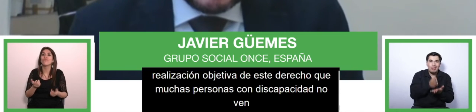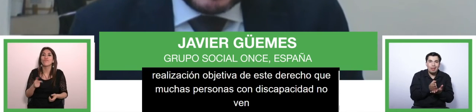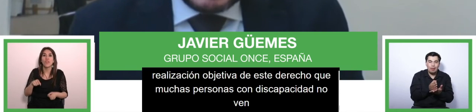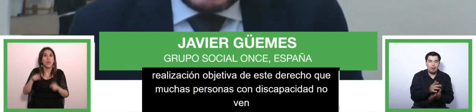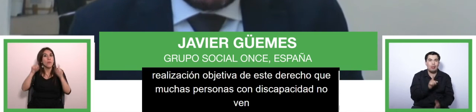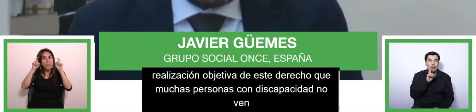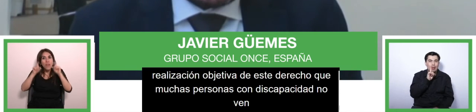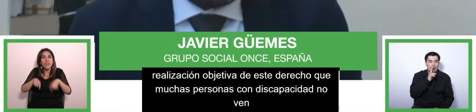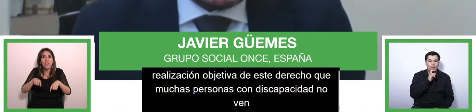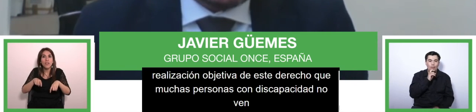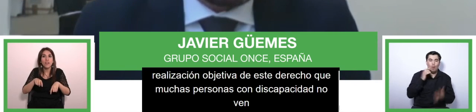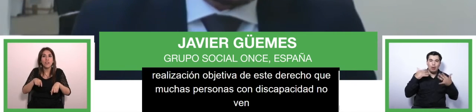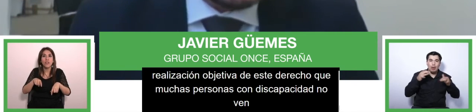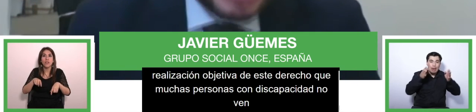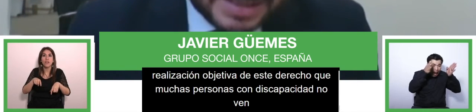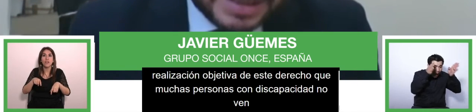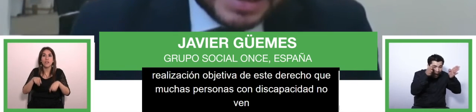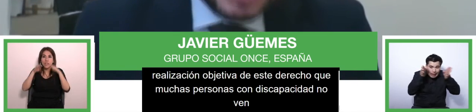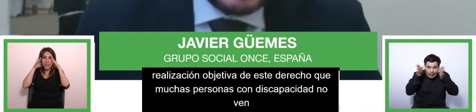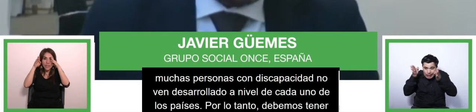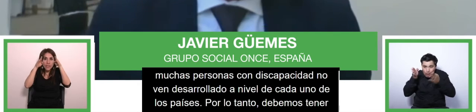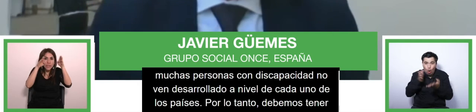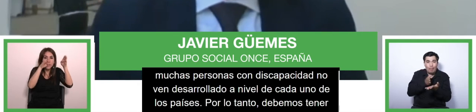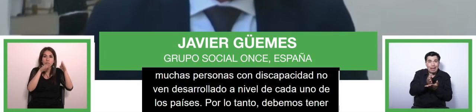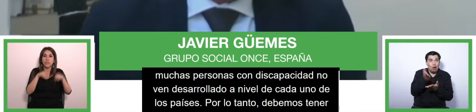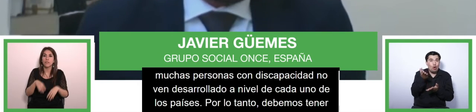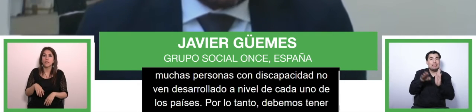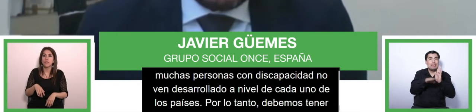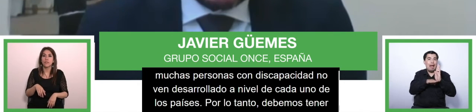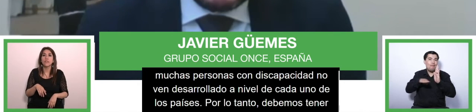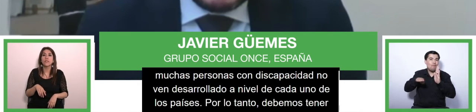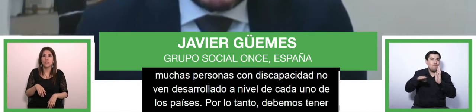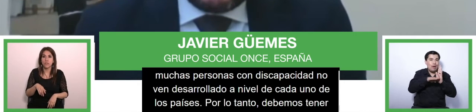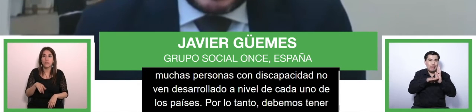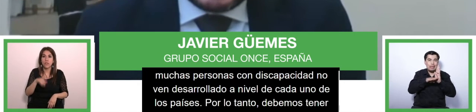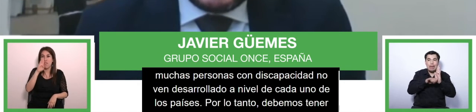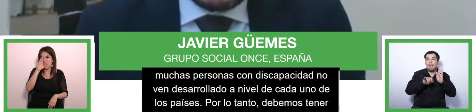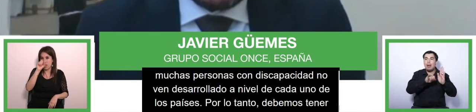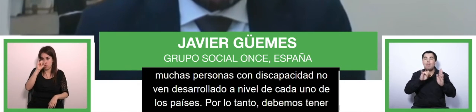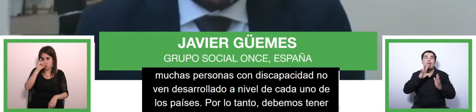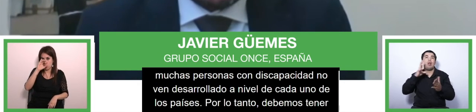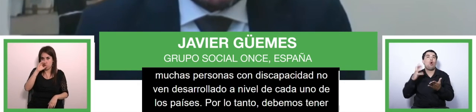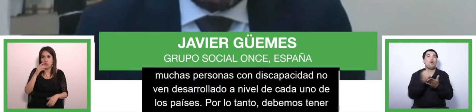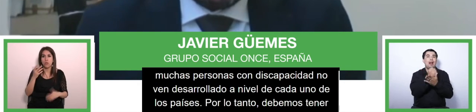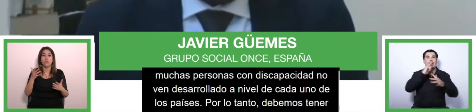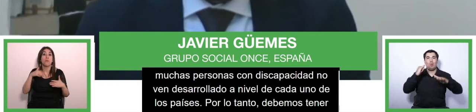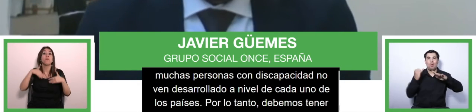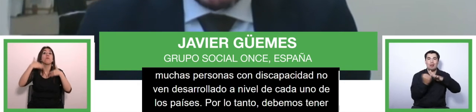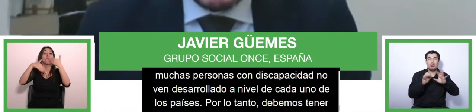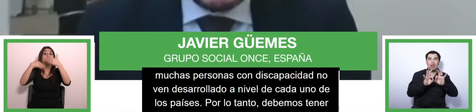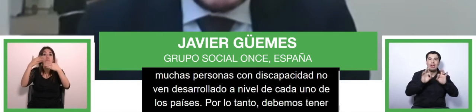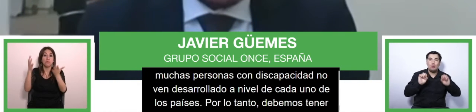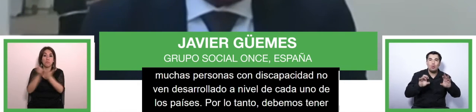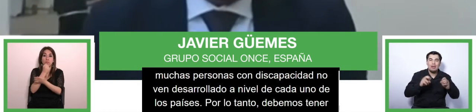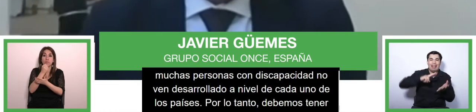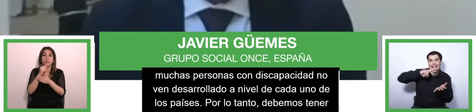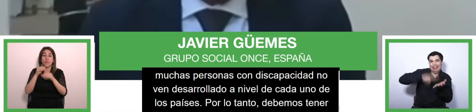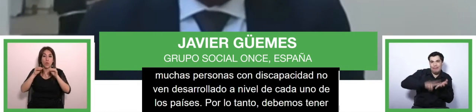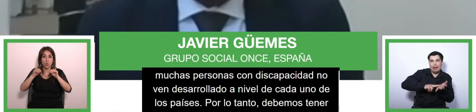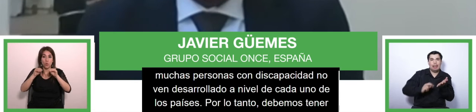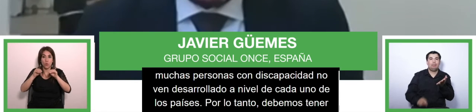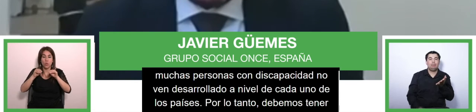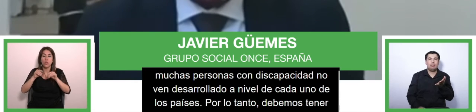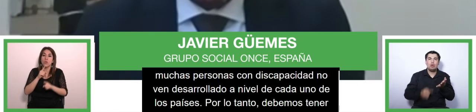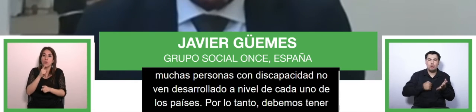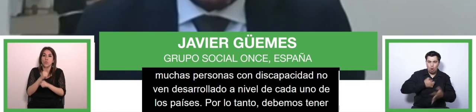atención a poder empezar con esas bases para que la educación inclusiva sea una realidad. Yo quería ya